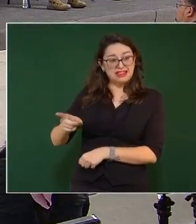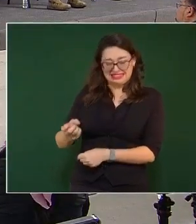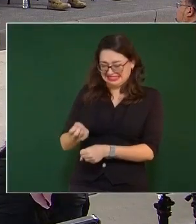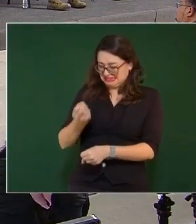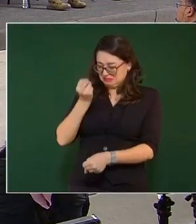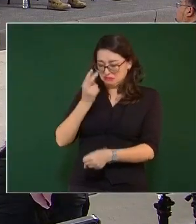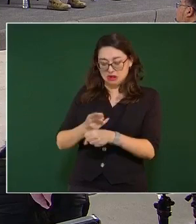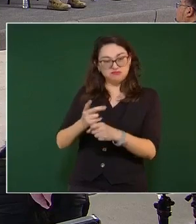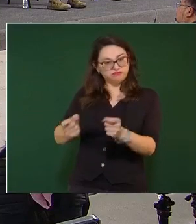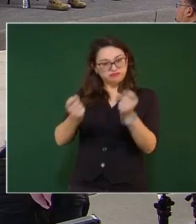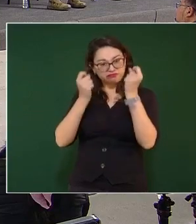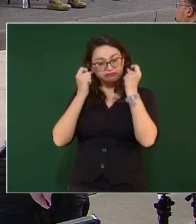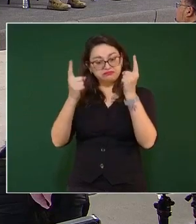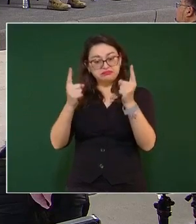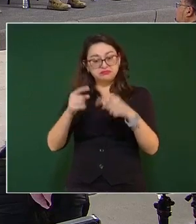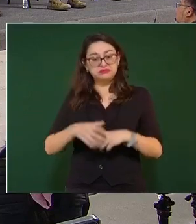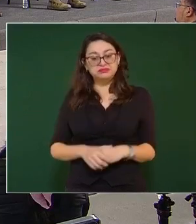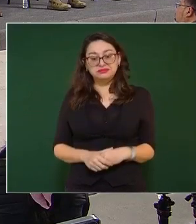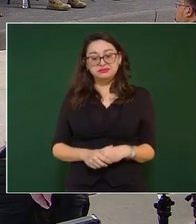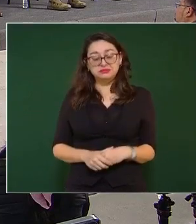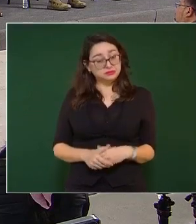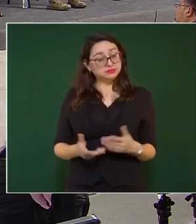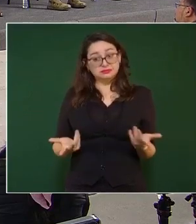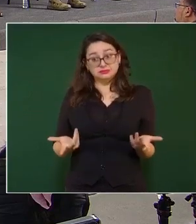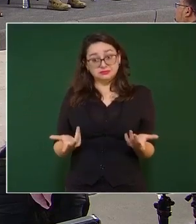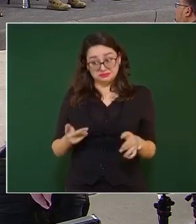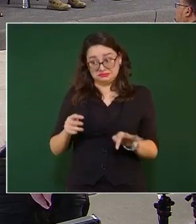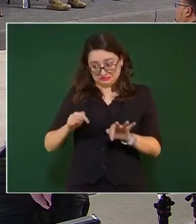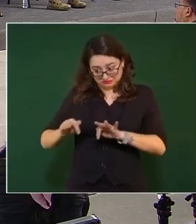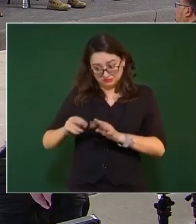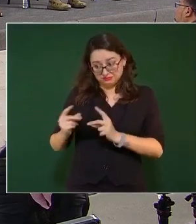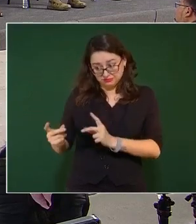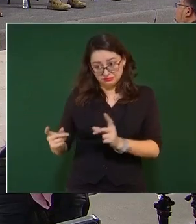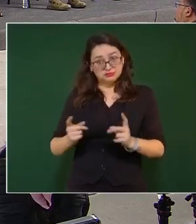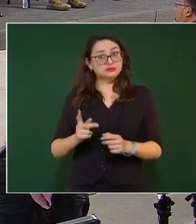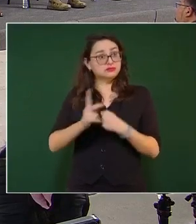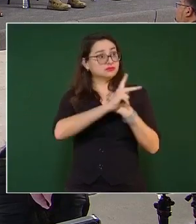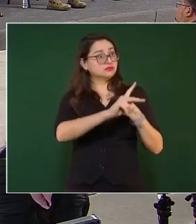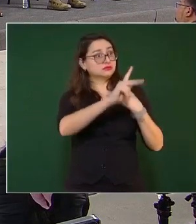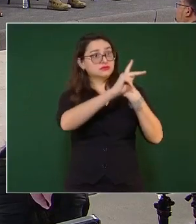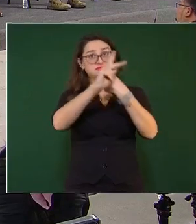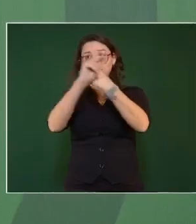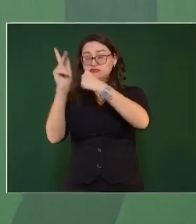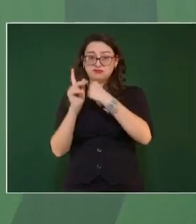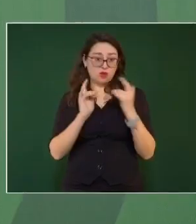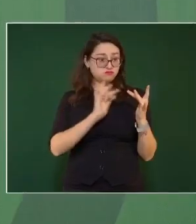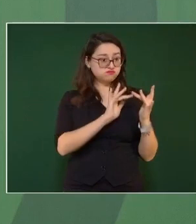temprano. Tenemos muy buenas relaciones con todos los países del mundo.